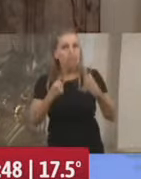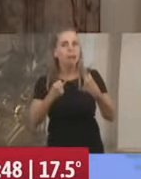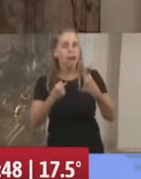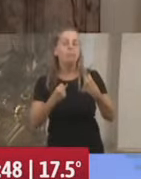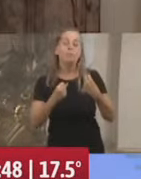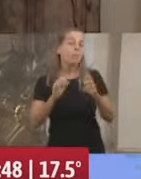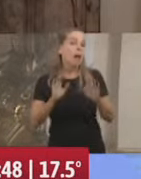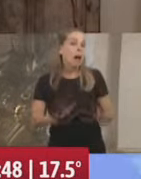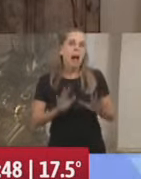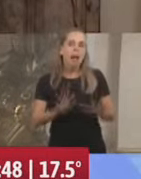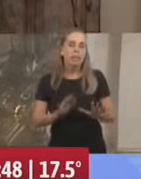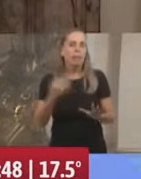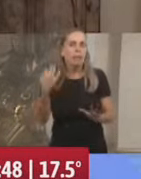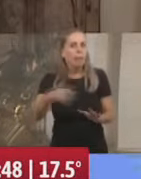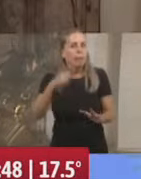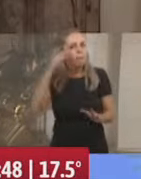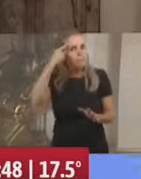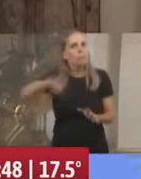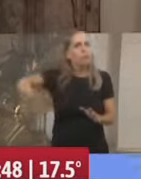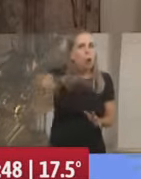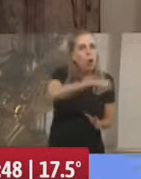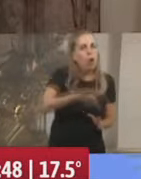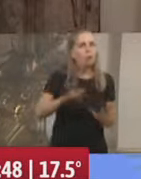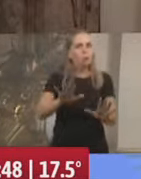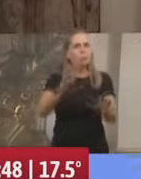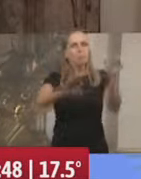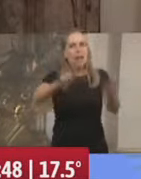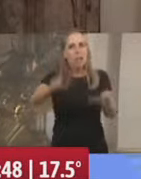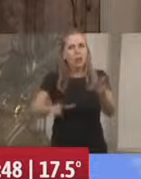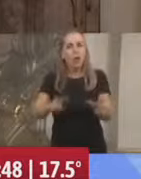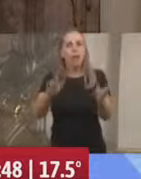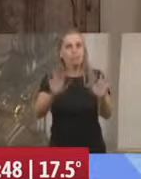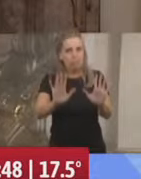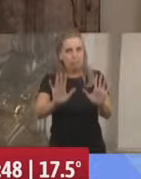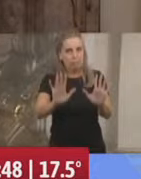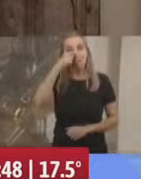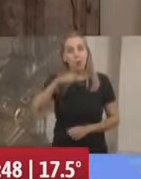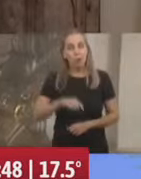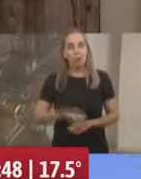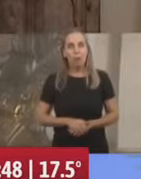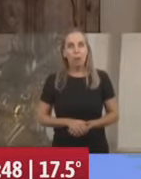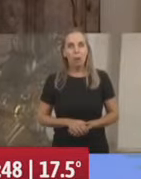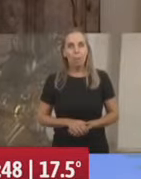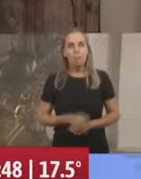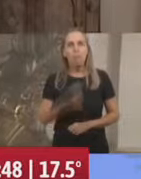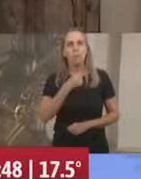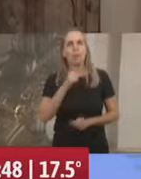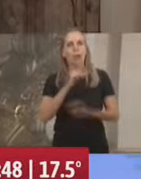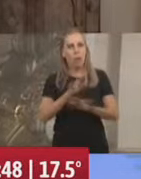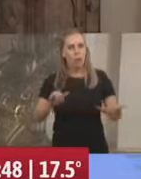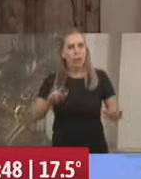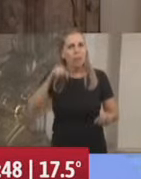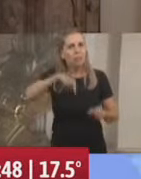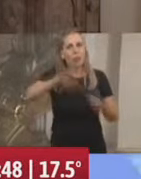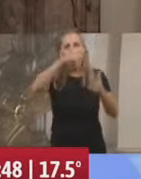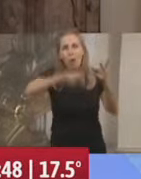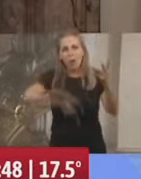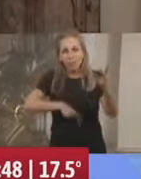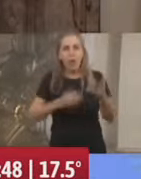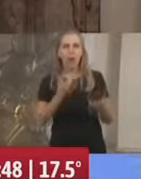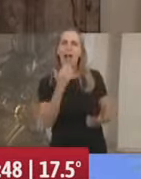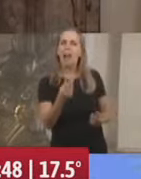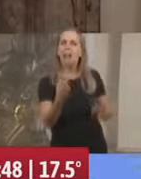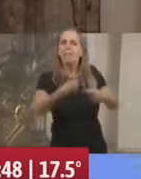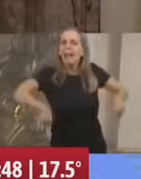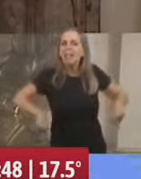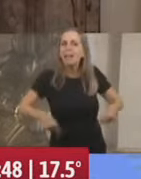Avanza, la manejan personas que no tienen diálogo con Mauricio Macri. No tienen porque no se conocen o no tienen porque no quieren, ¿no? Una es Karina